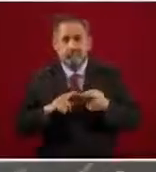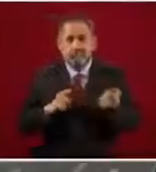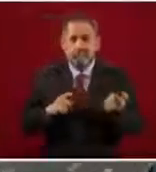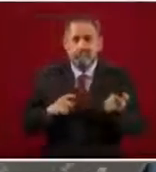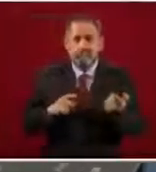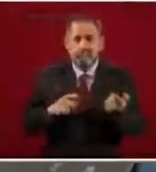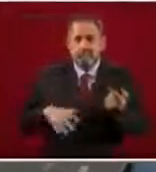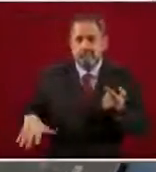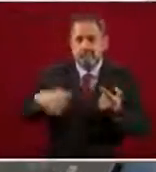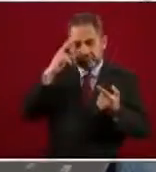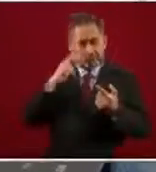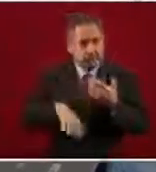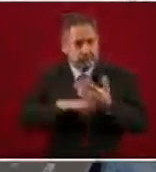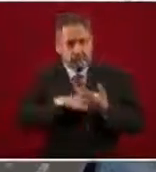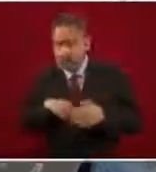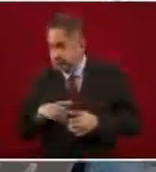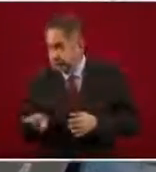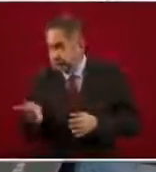de México,